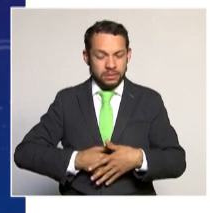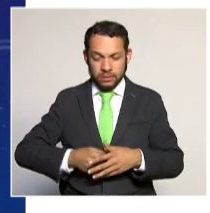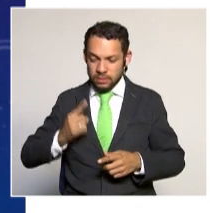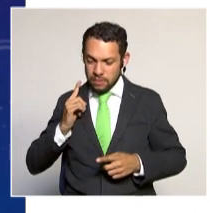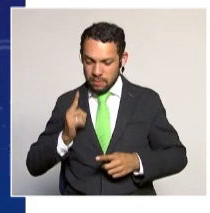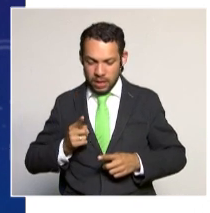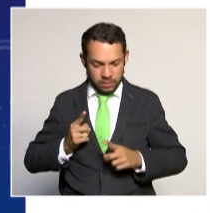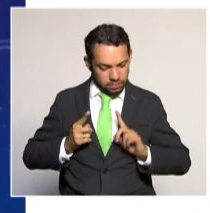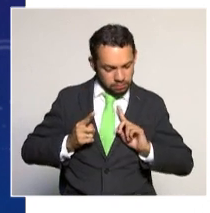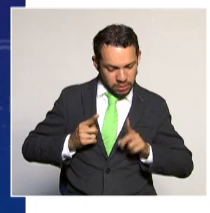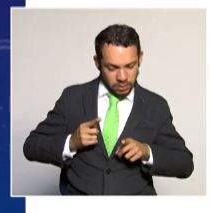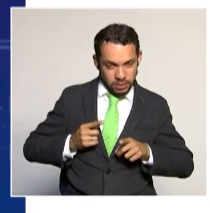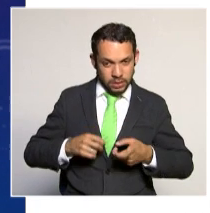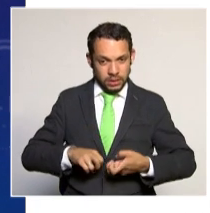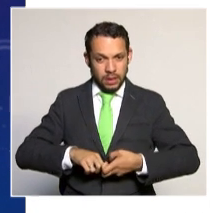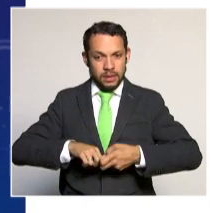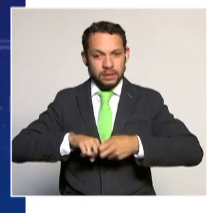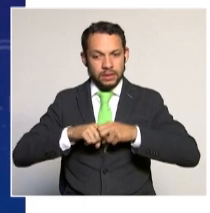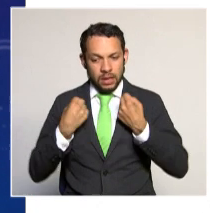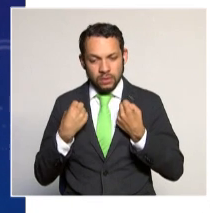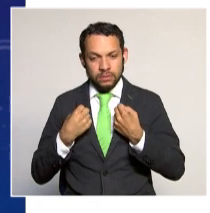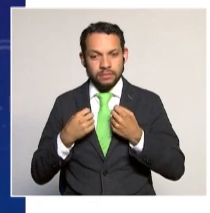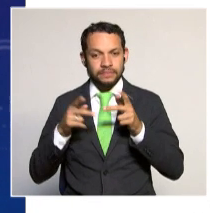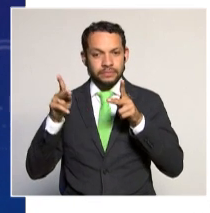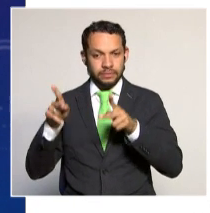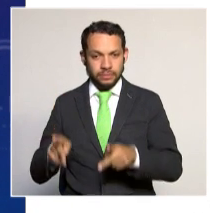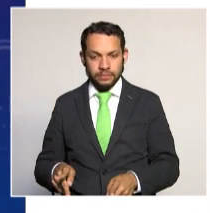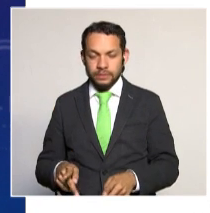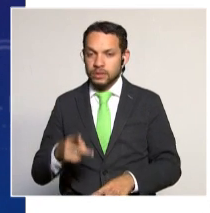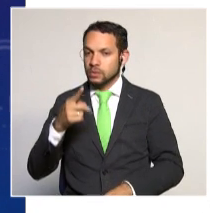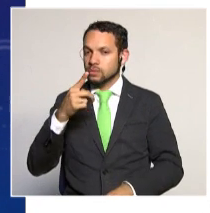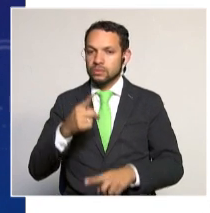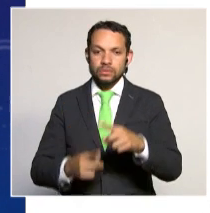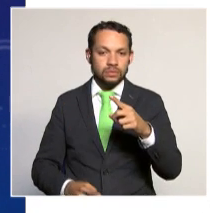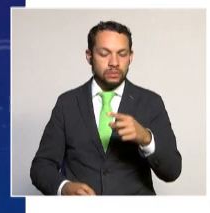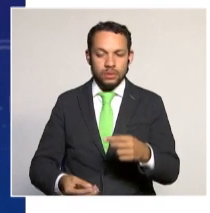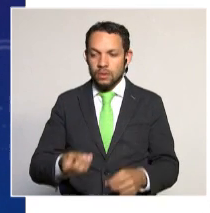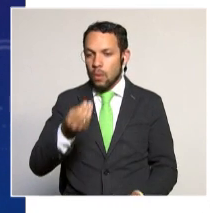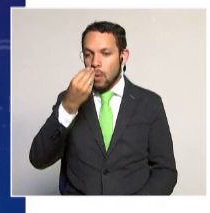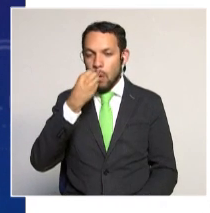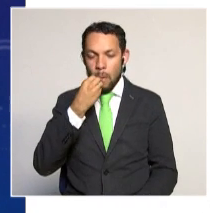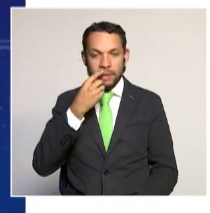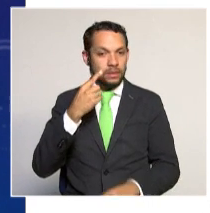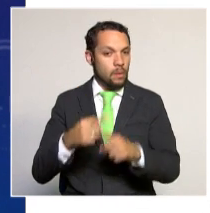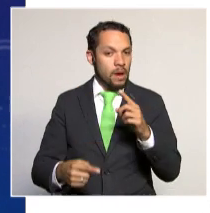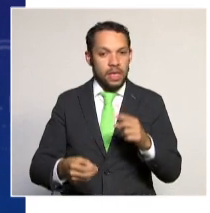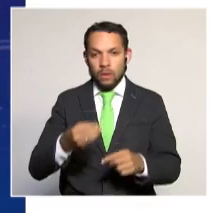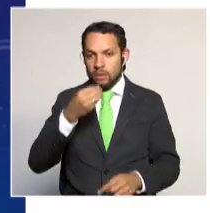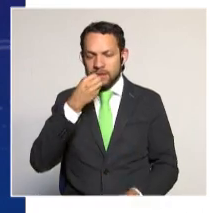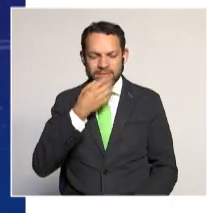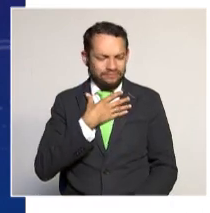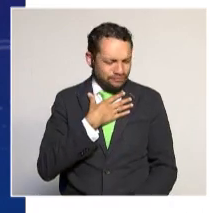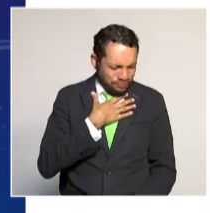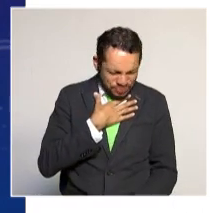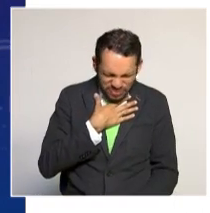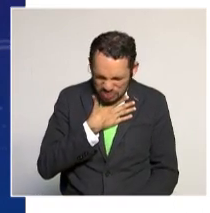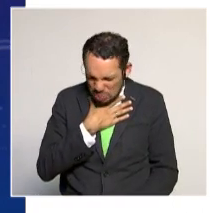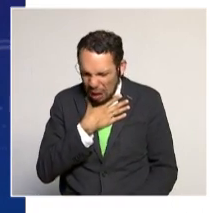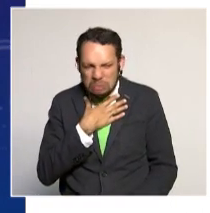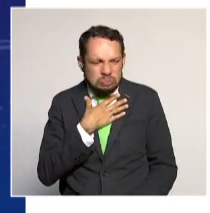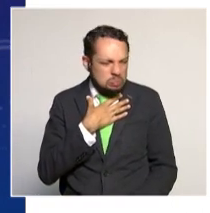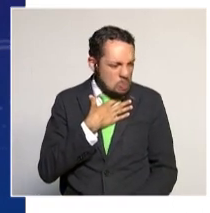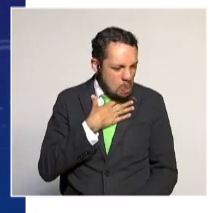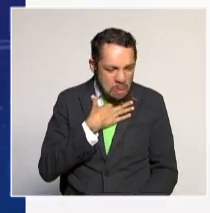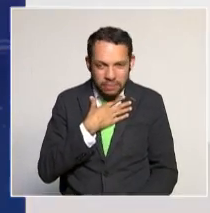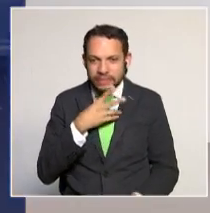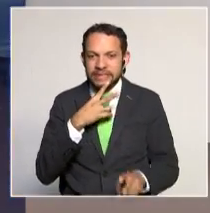van a tener más falla en ello y la persona va a ser incapaz de deglutir. También en estas personas hay trastornos en la